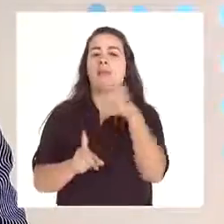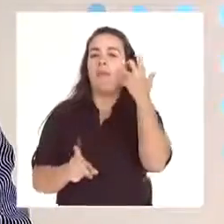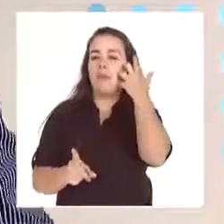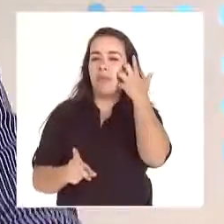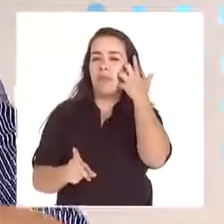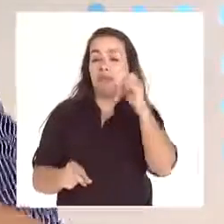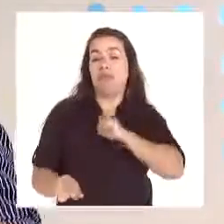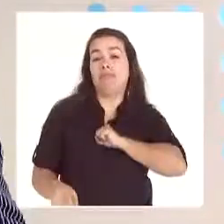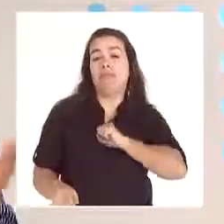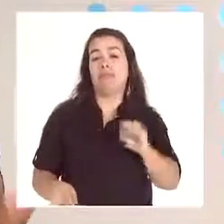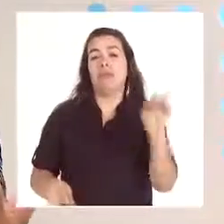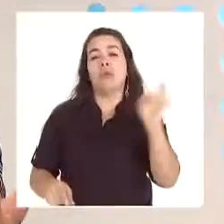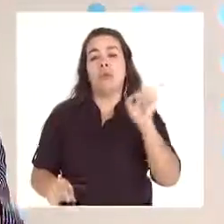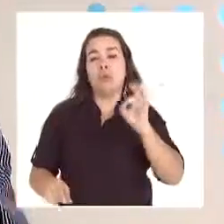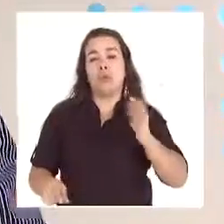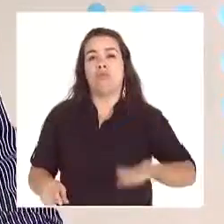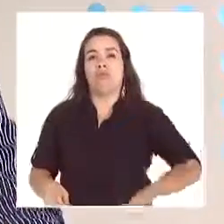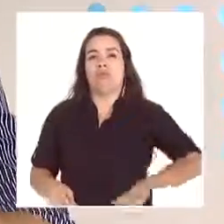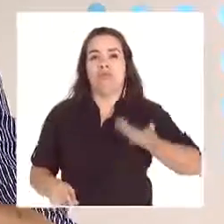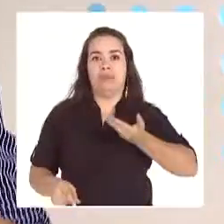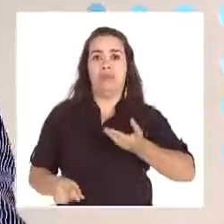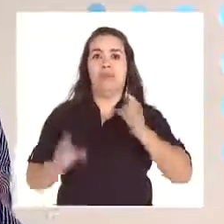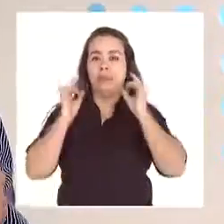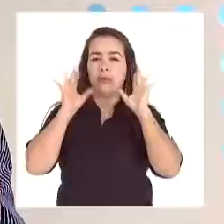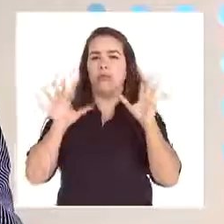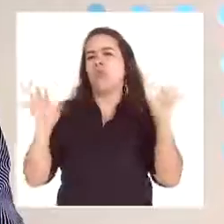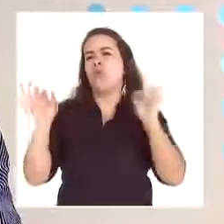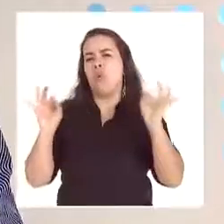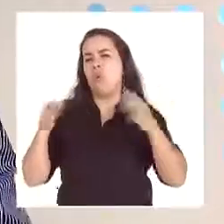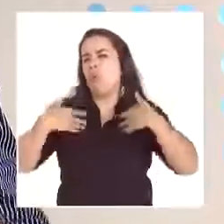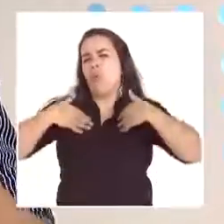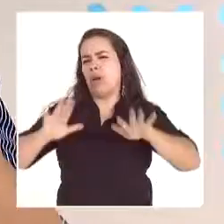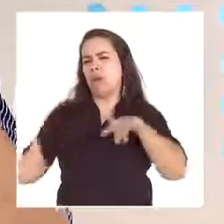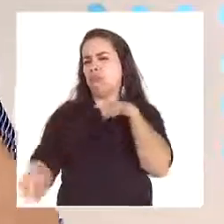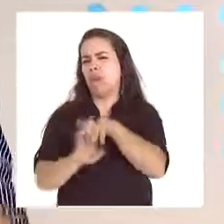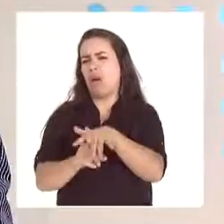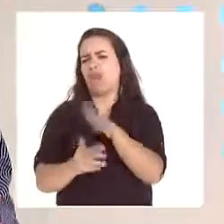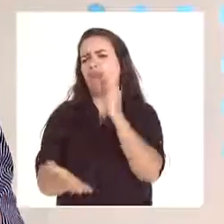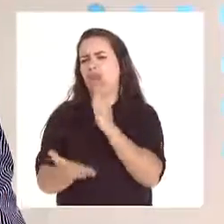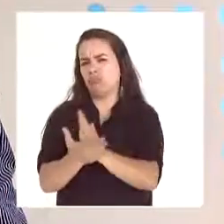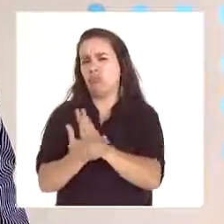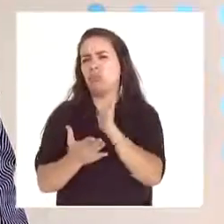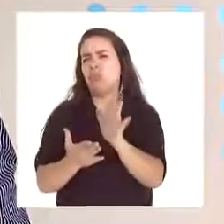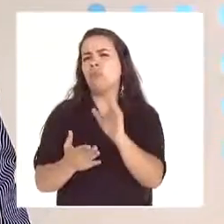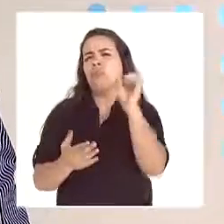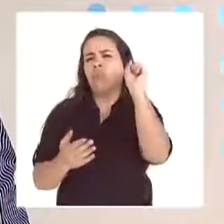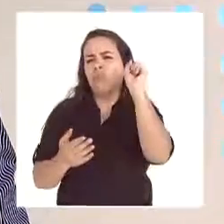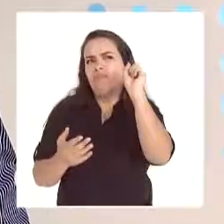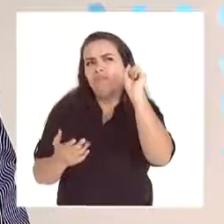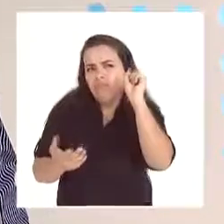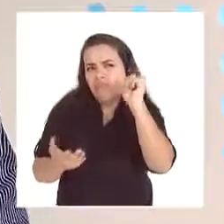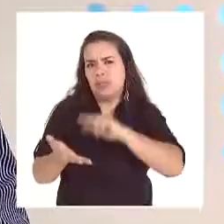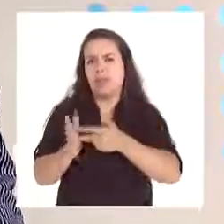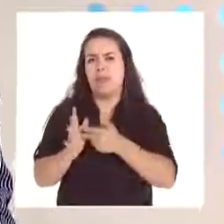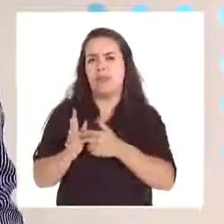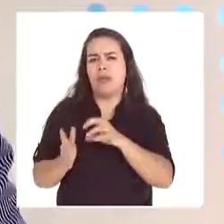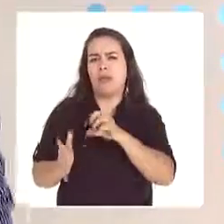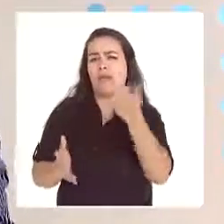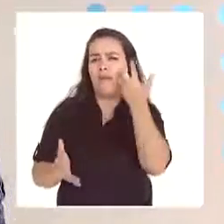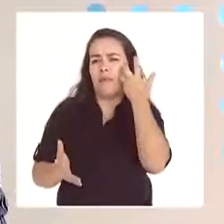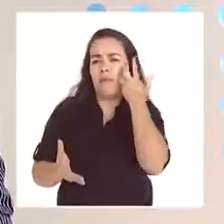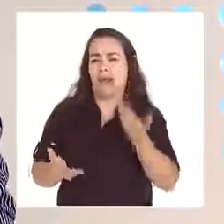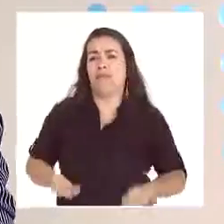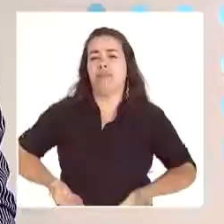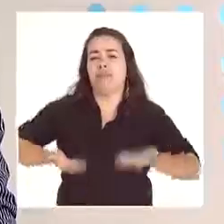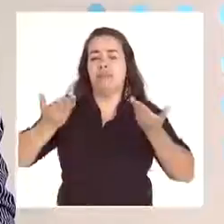enfermedad cardiovascular o de la hipertensión arterial o de cualquier otro factor de riesgo que pueda terminar en enfermedad coronaria. Lo cierto